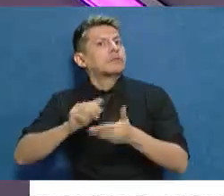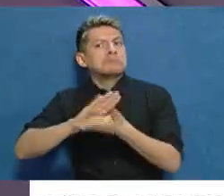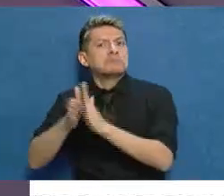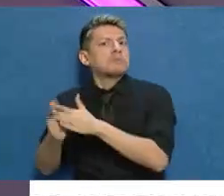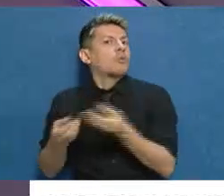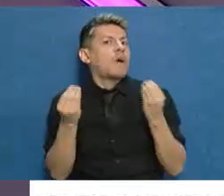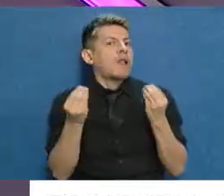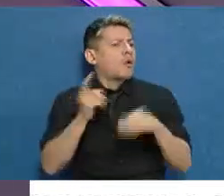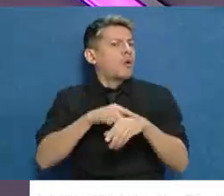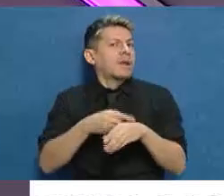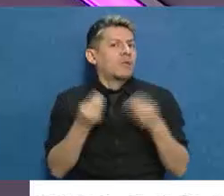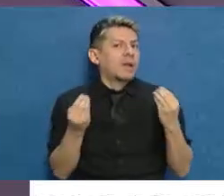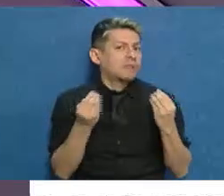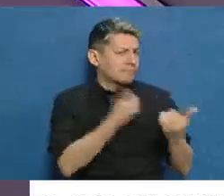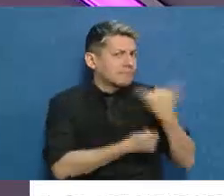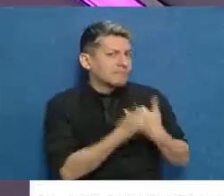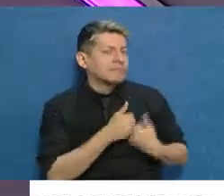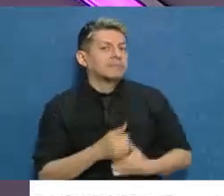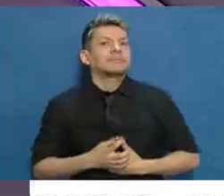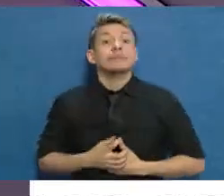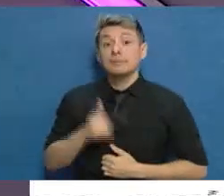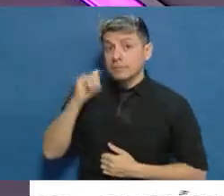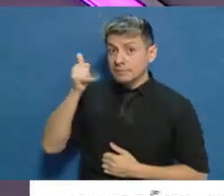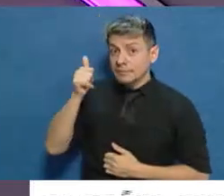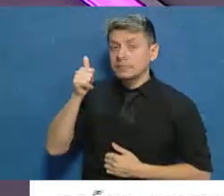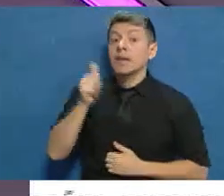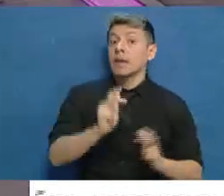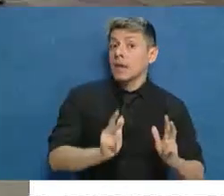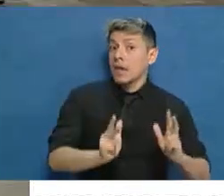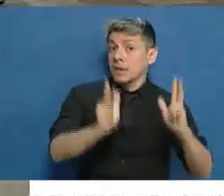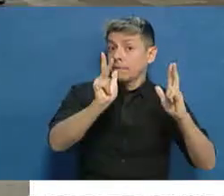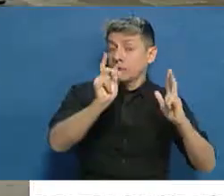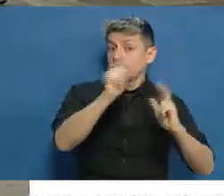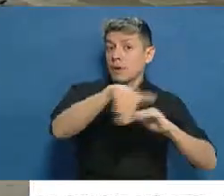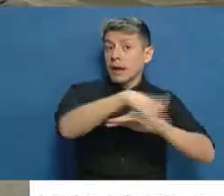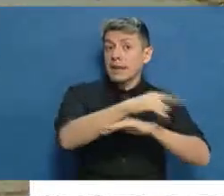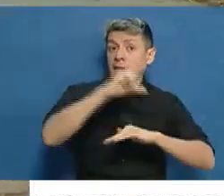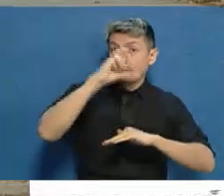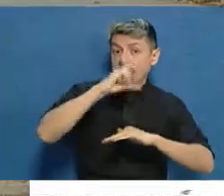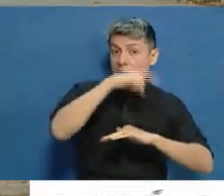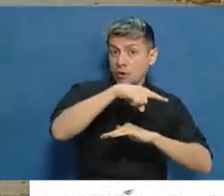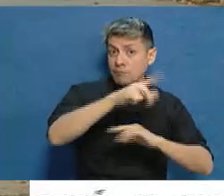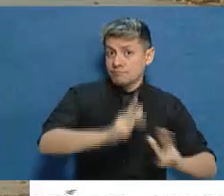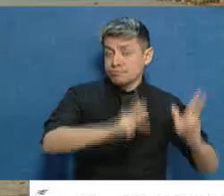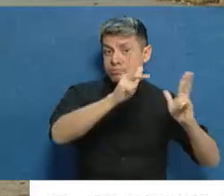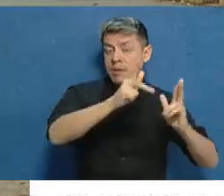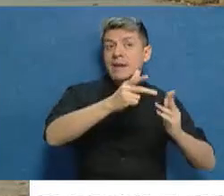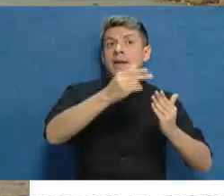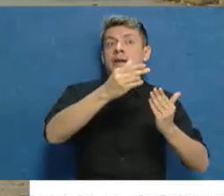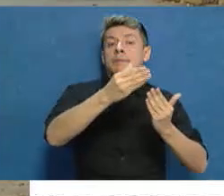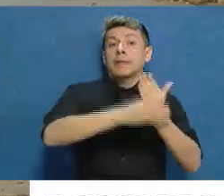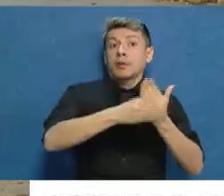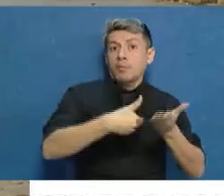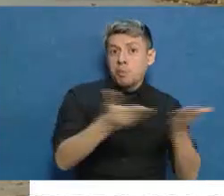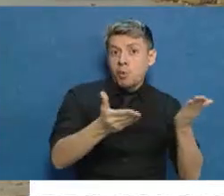ocurrió esto. Sí, hemos desalojado el edificio de calle Belgrano, del Ministerio Público, donde